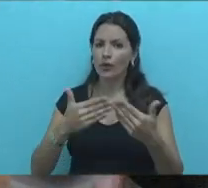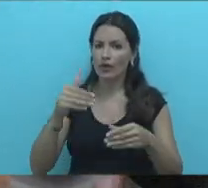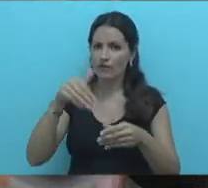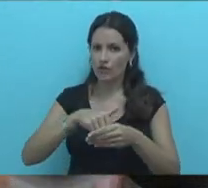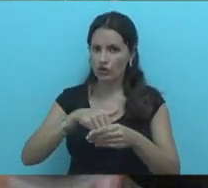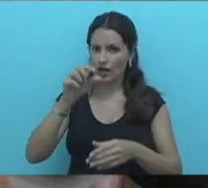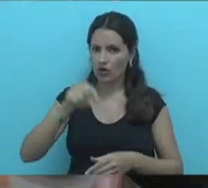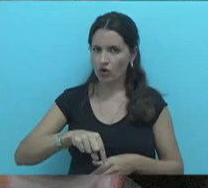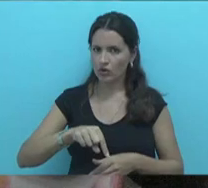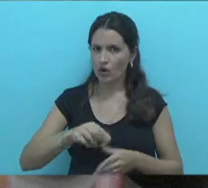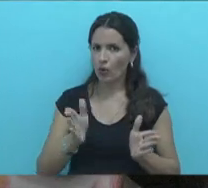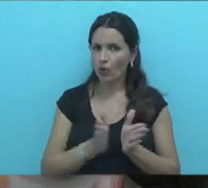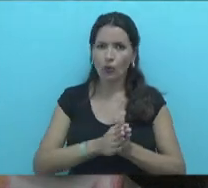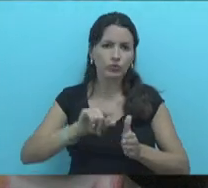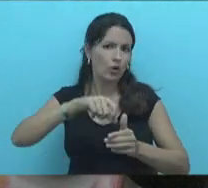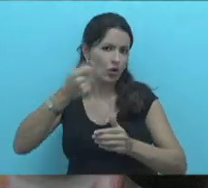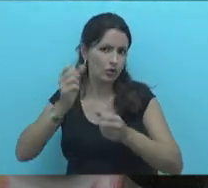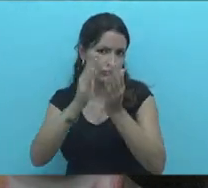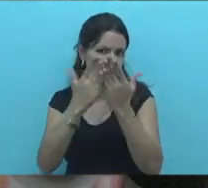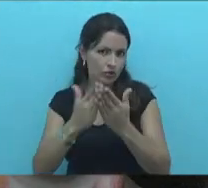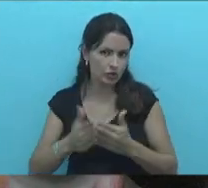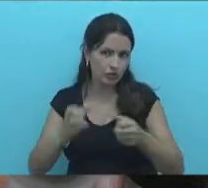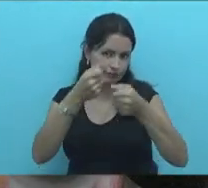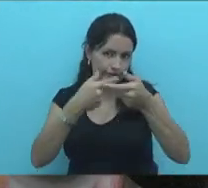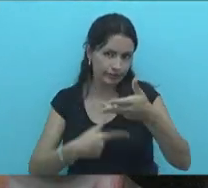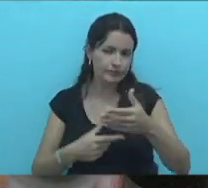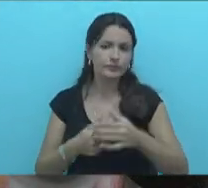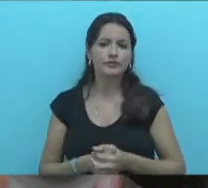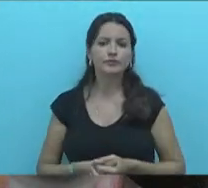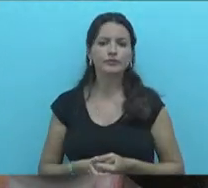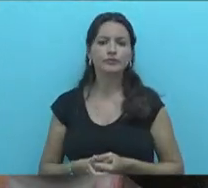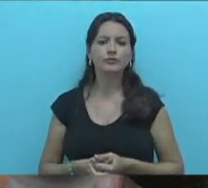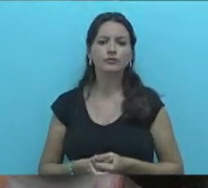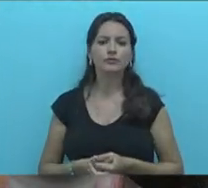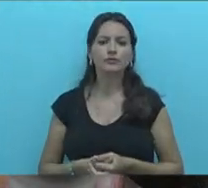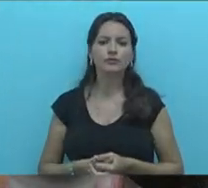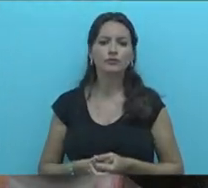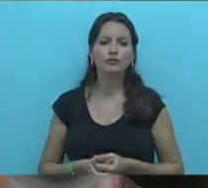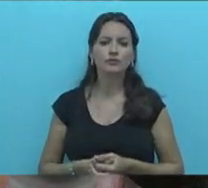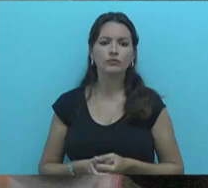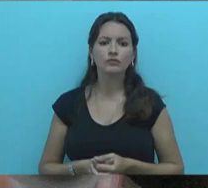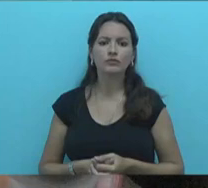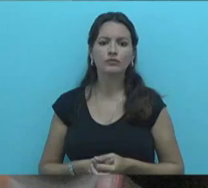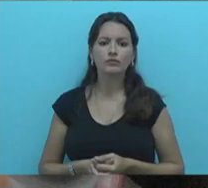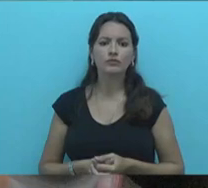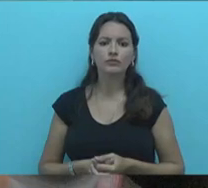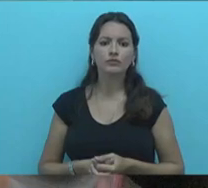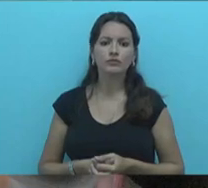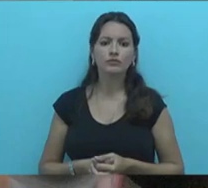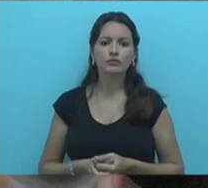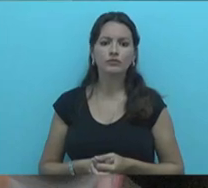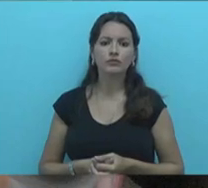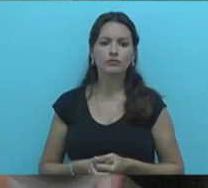sobre tabla, junto a los otros que se han presentado en el intento o censura a